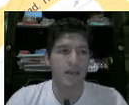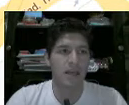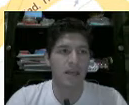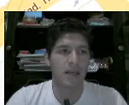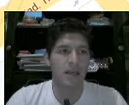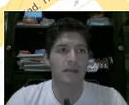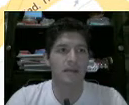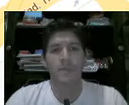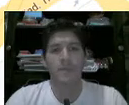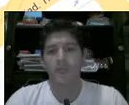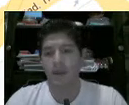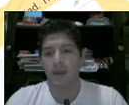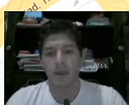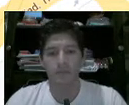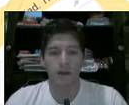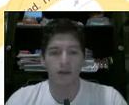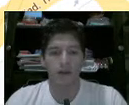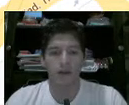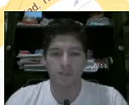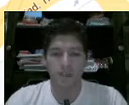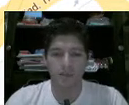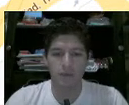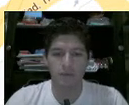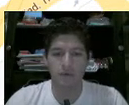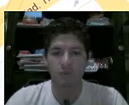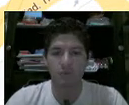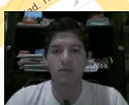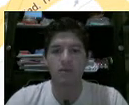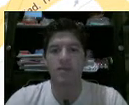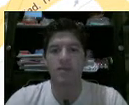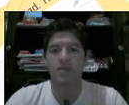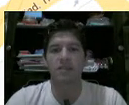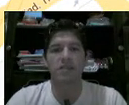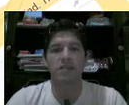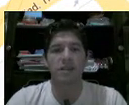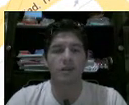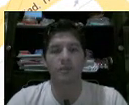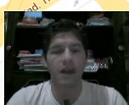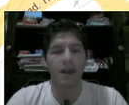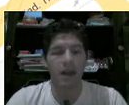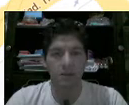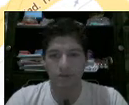verme, visitarme. Y bueno, pues seguimos informando. Miki Noticias